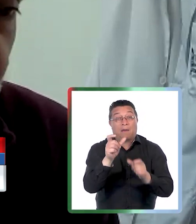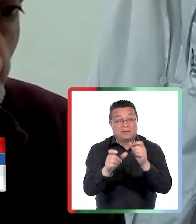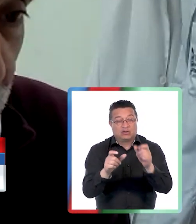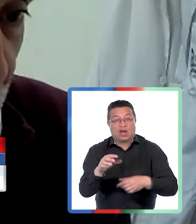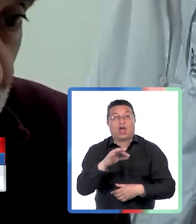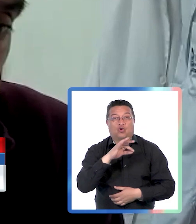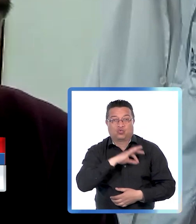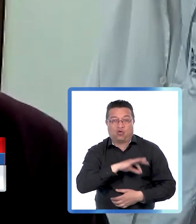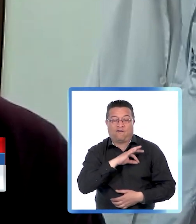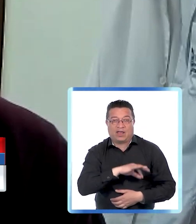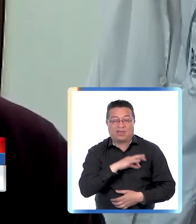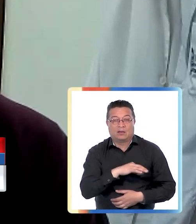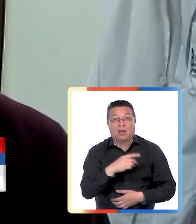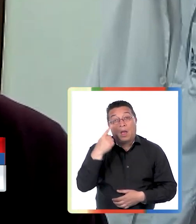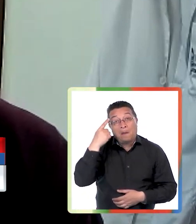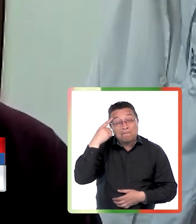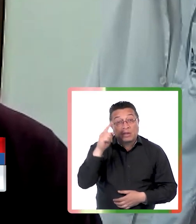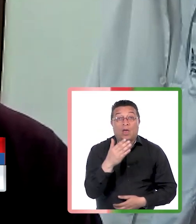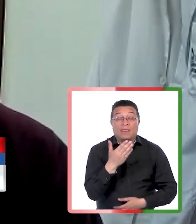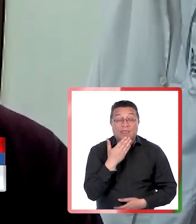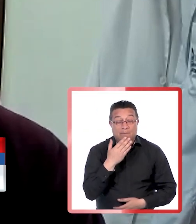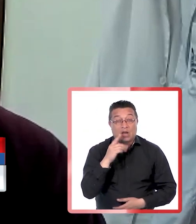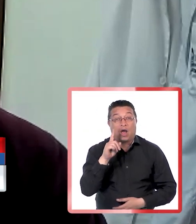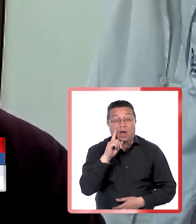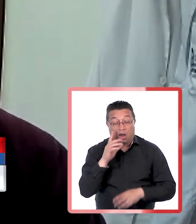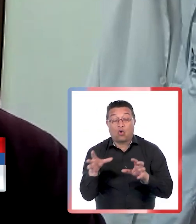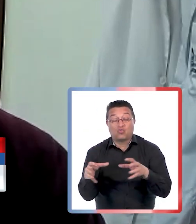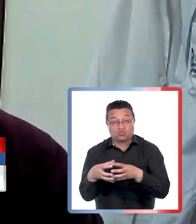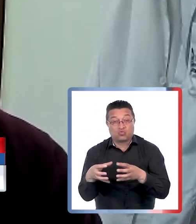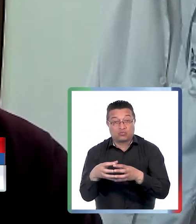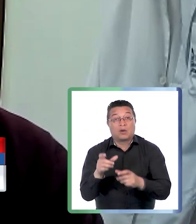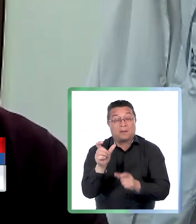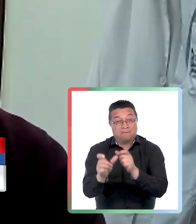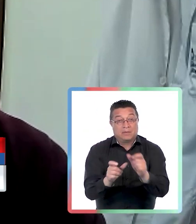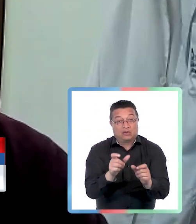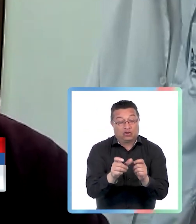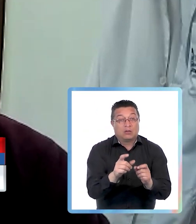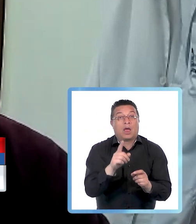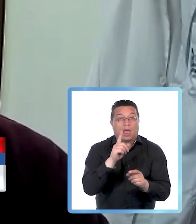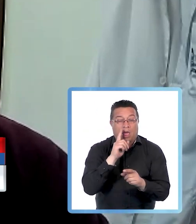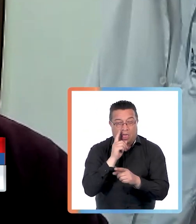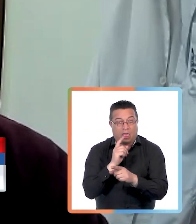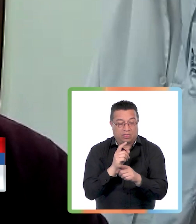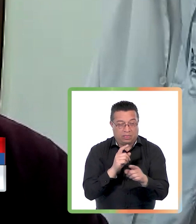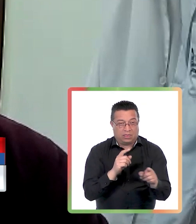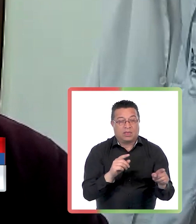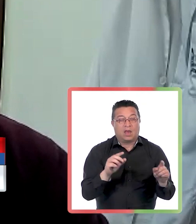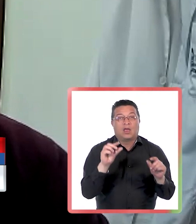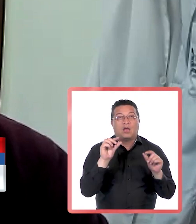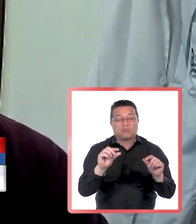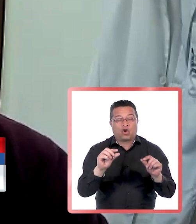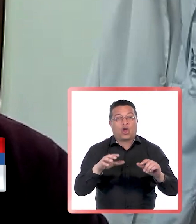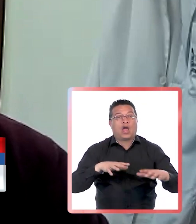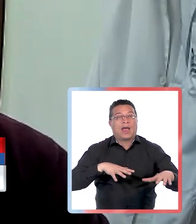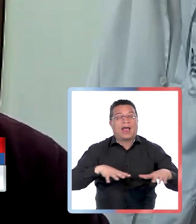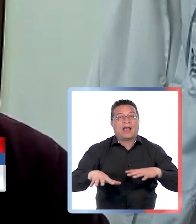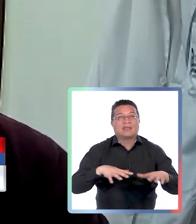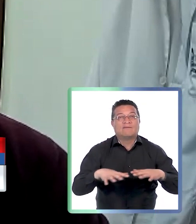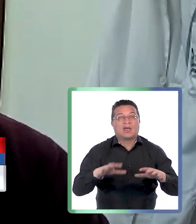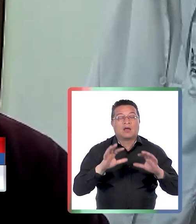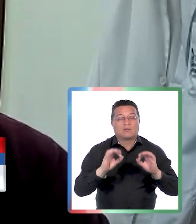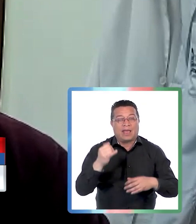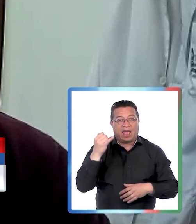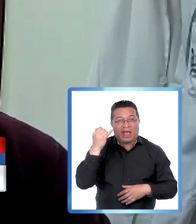maneras a las personas jubiladas, ¿no? Pero también hay un grupo de personas que tienen poca